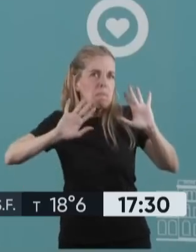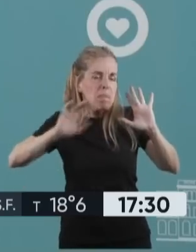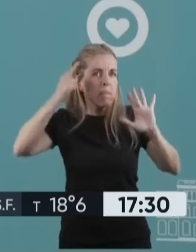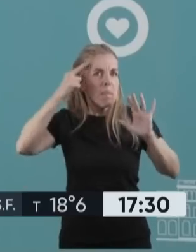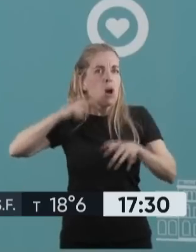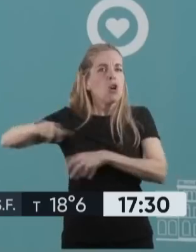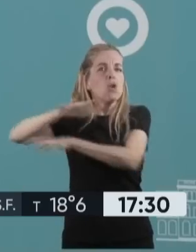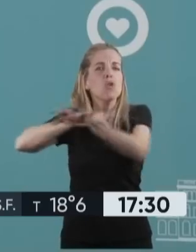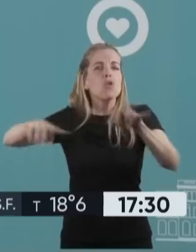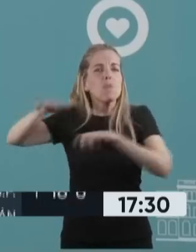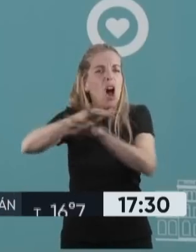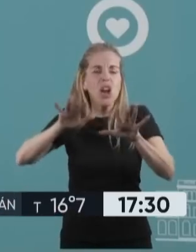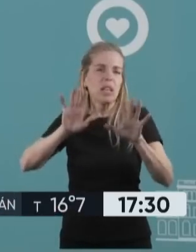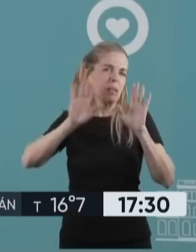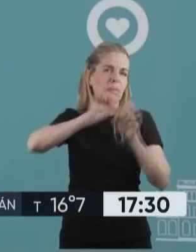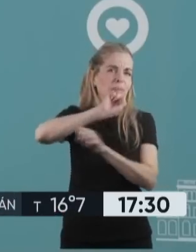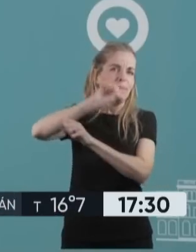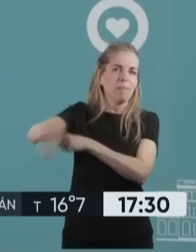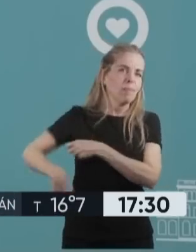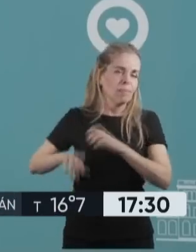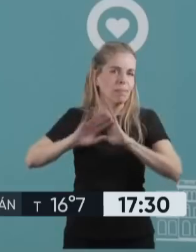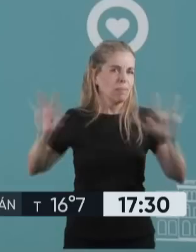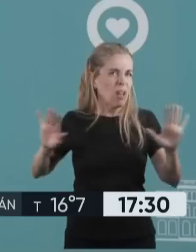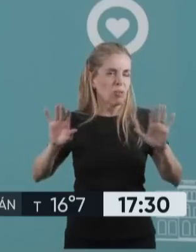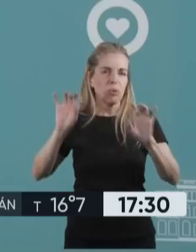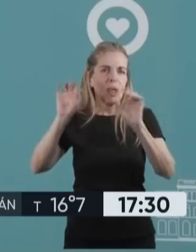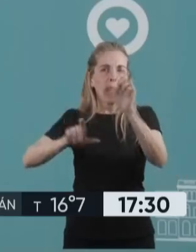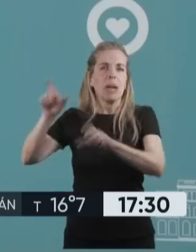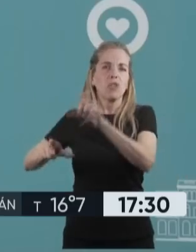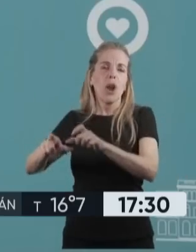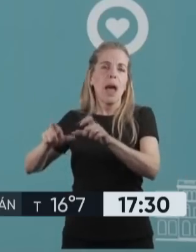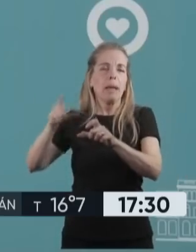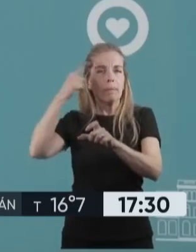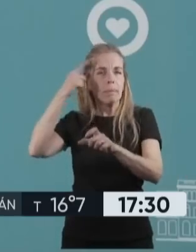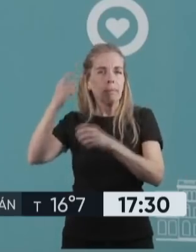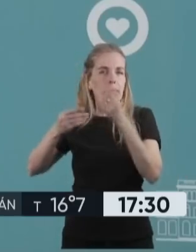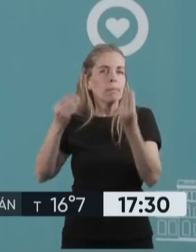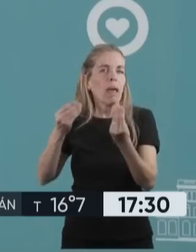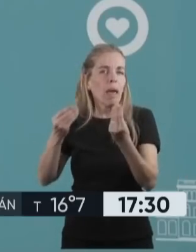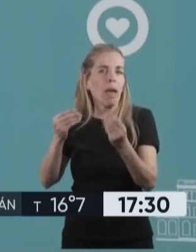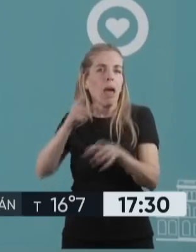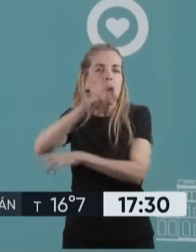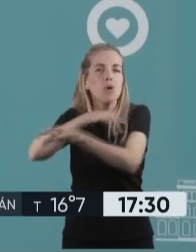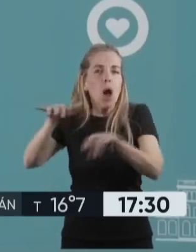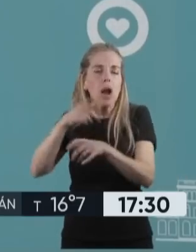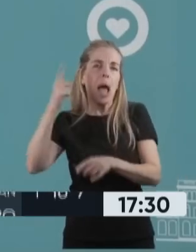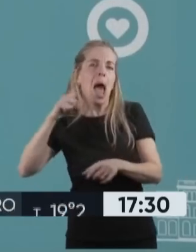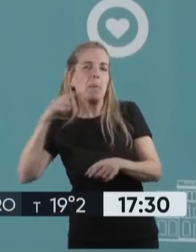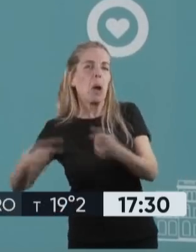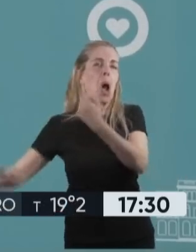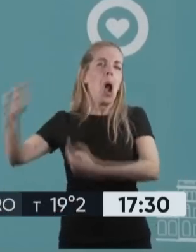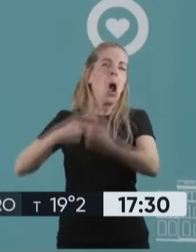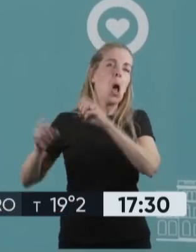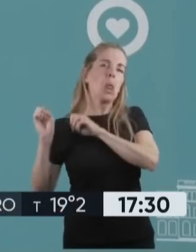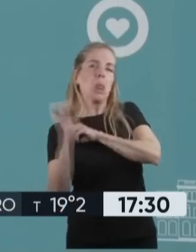rumores los hacen y los llevan y los circulan quienes tienen tiempo de sentarse a conspirar en lugar de estar trabajando y de estar gobernando, pero también